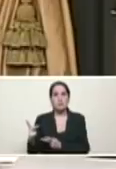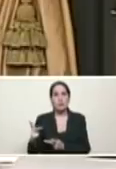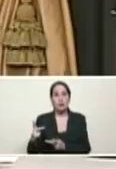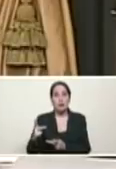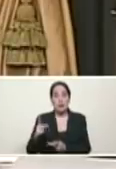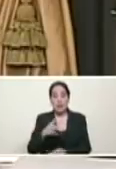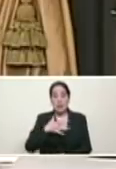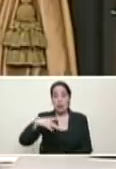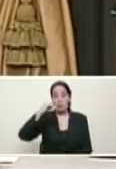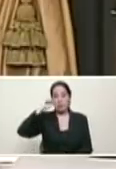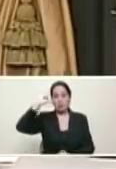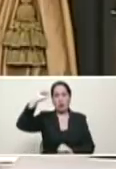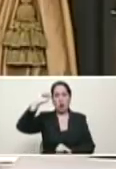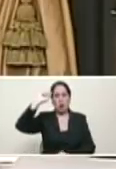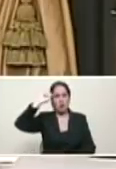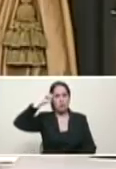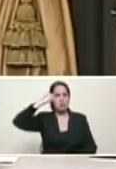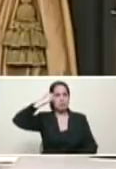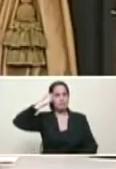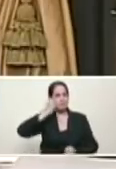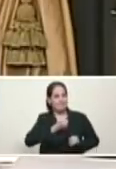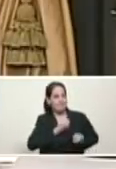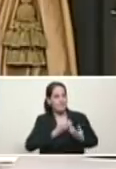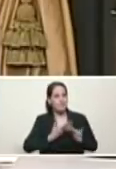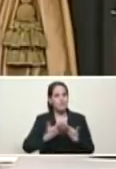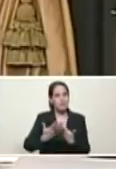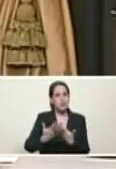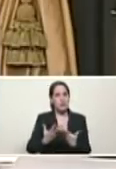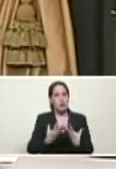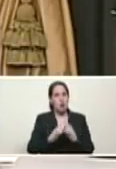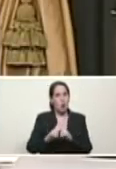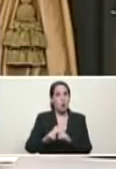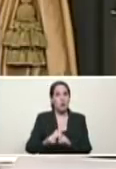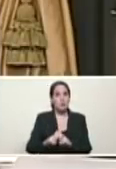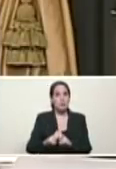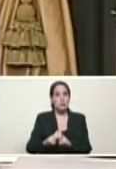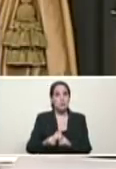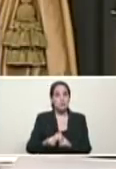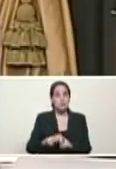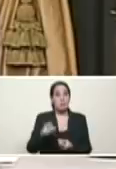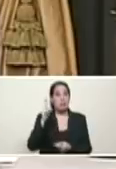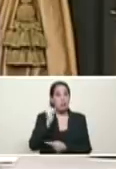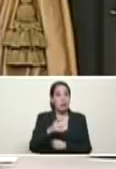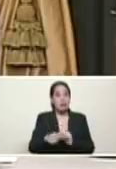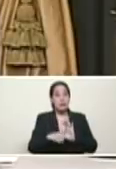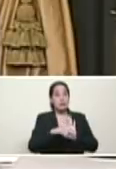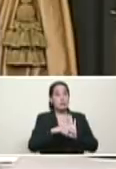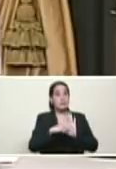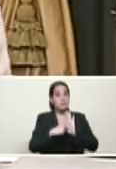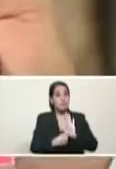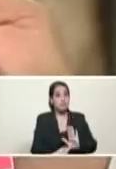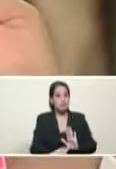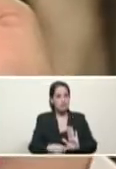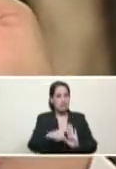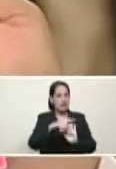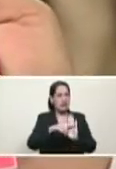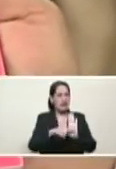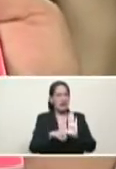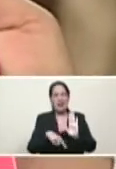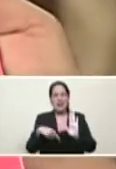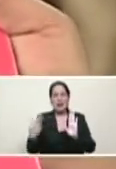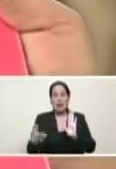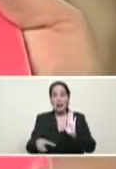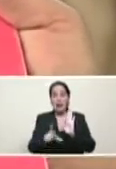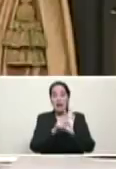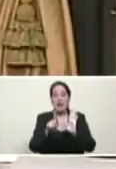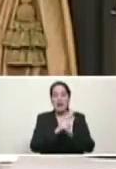digo a los consejos comunales, aquí está la rectoría. Erika, aquí está la rectoría. Si alguien me pregunta, ¿dónde está la rectoría